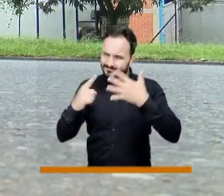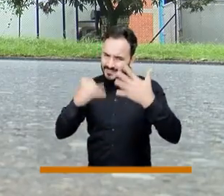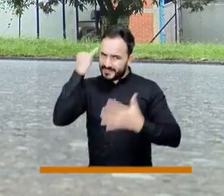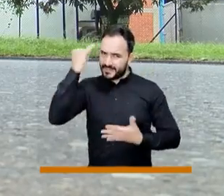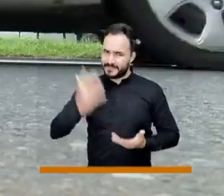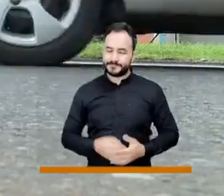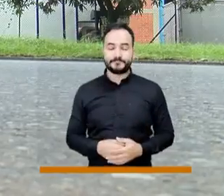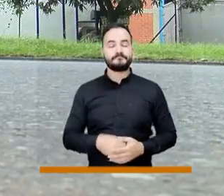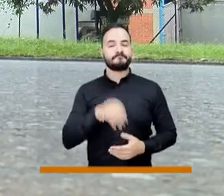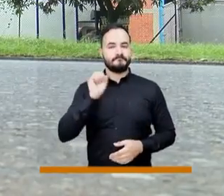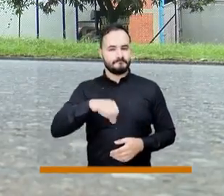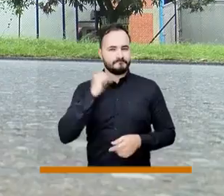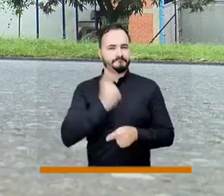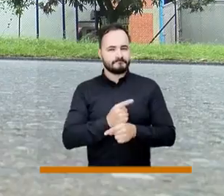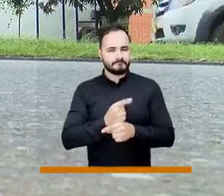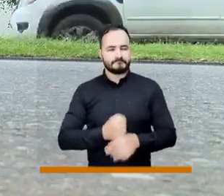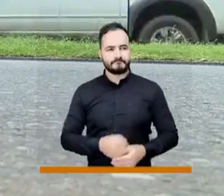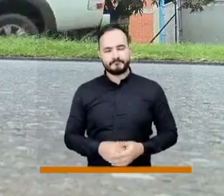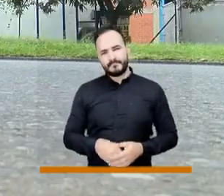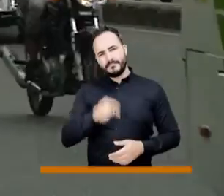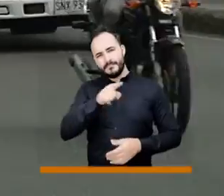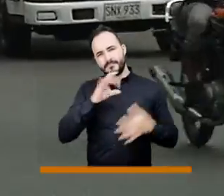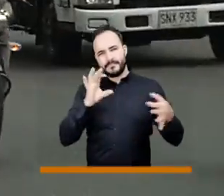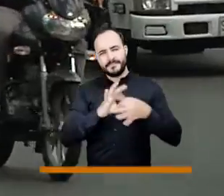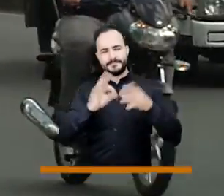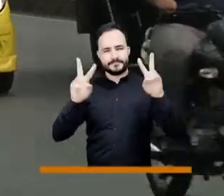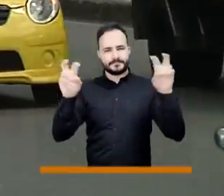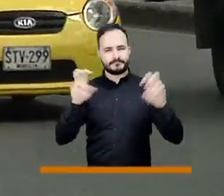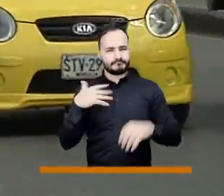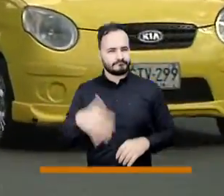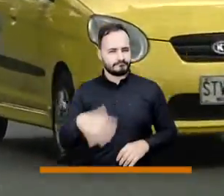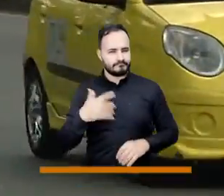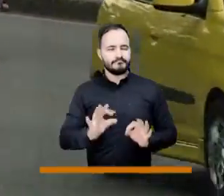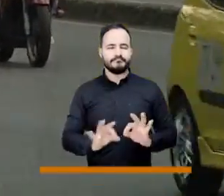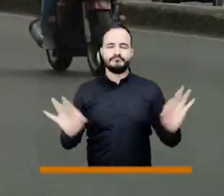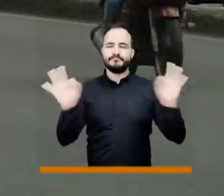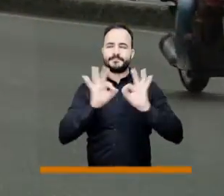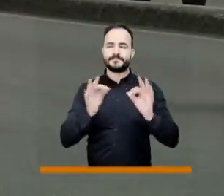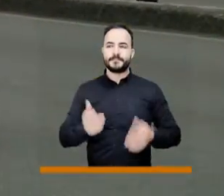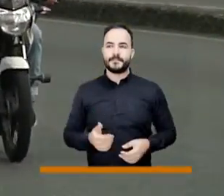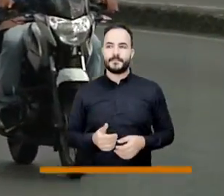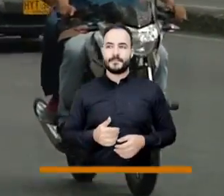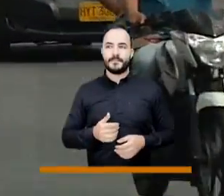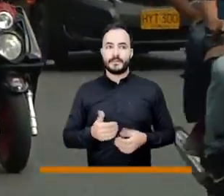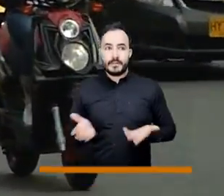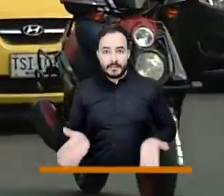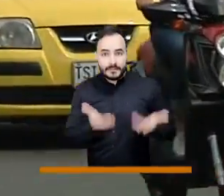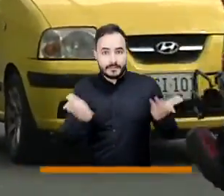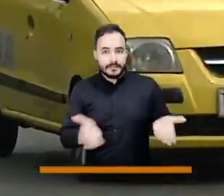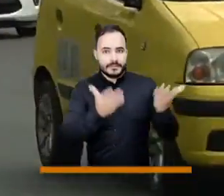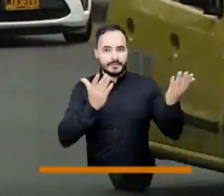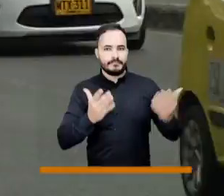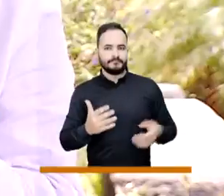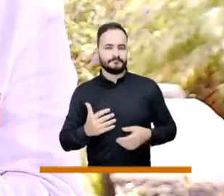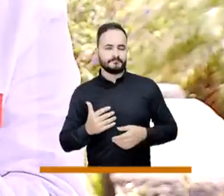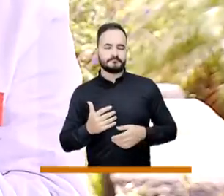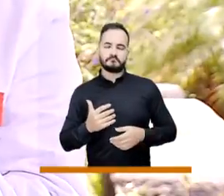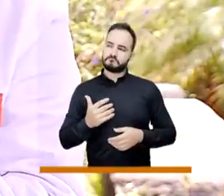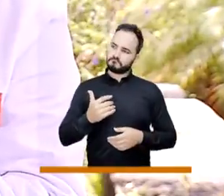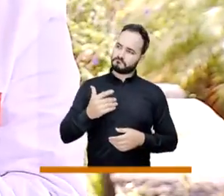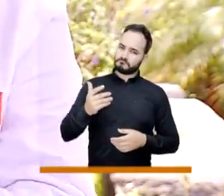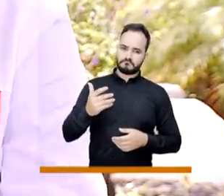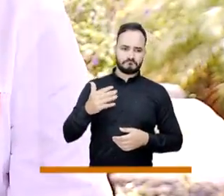Así es, Simón, y tocas un tema que es muy importante. El incentivo va a eliminar un costo